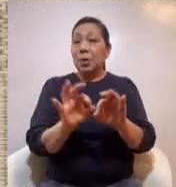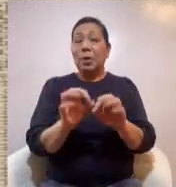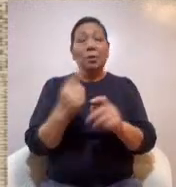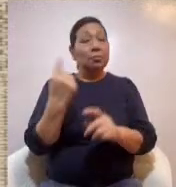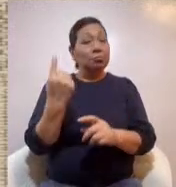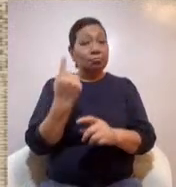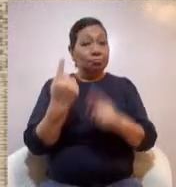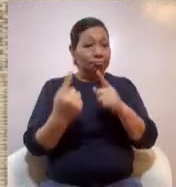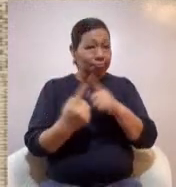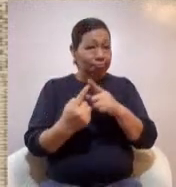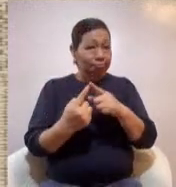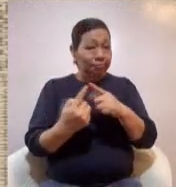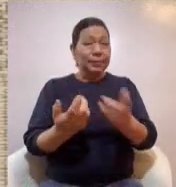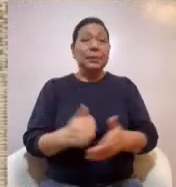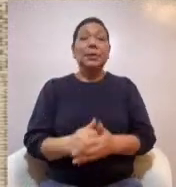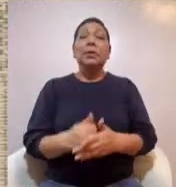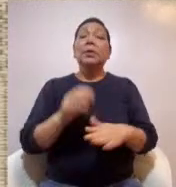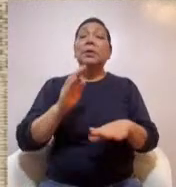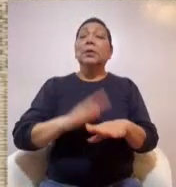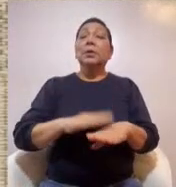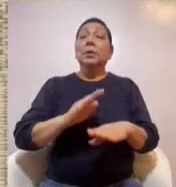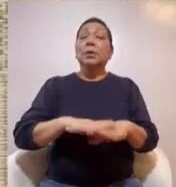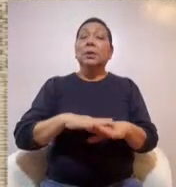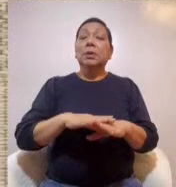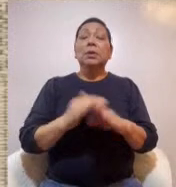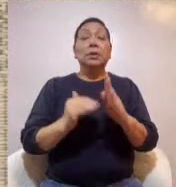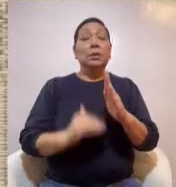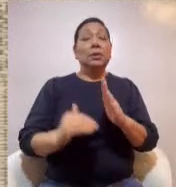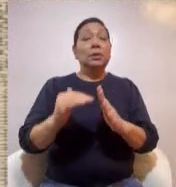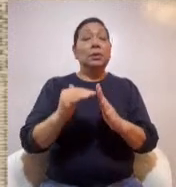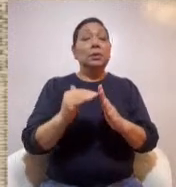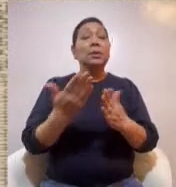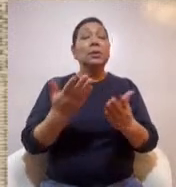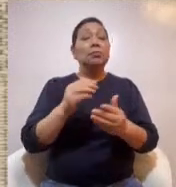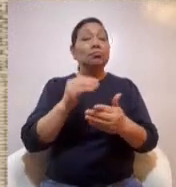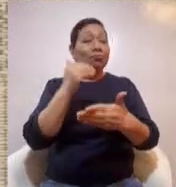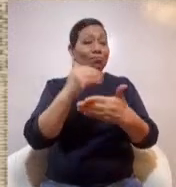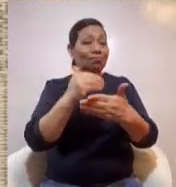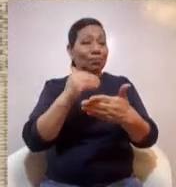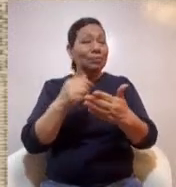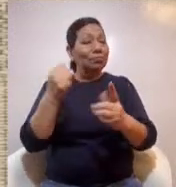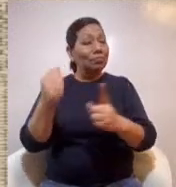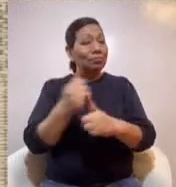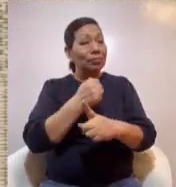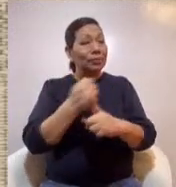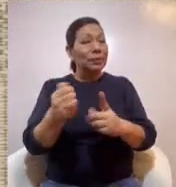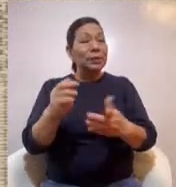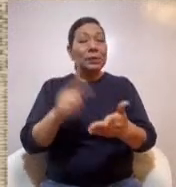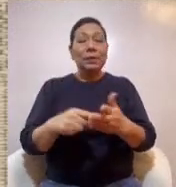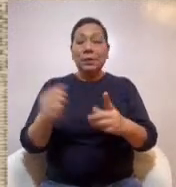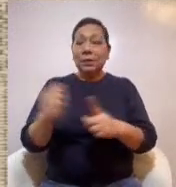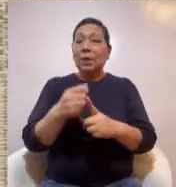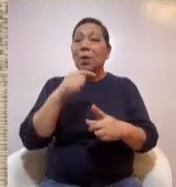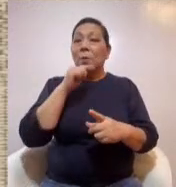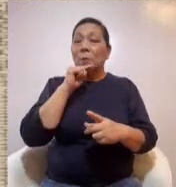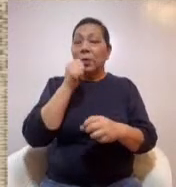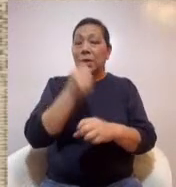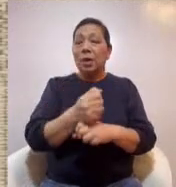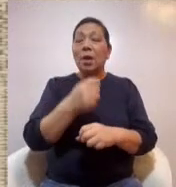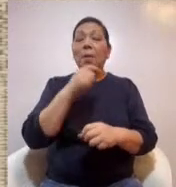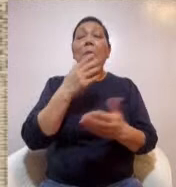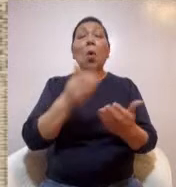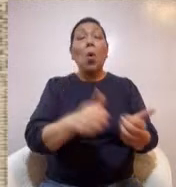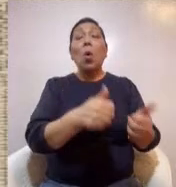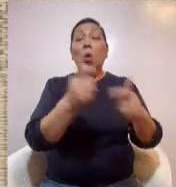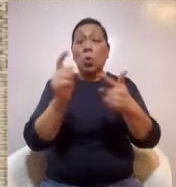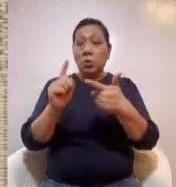esenciales. En primer lugar, sobre los altos índices de impunidad en los casos de violencia contra